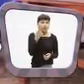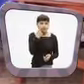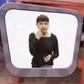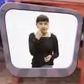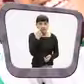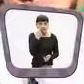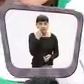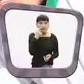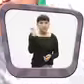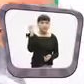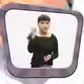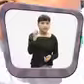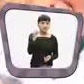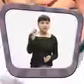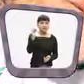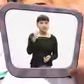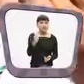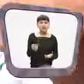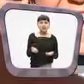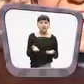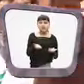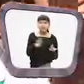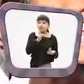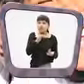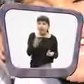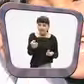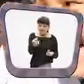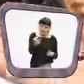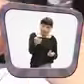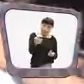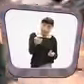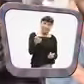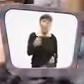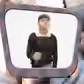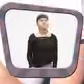Allá. ¿Conocen a Big Man? ¡Sí! ¿Dónde está?